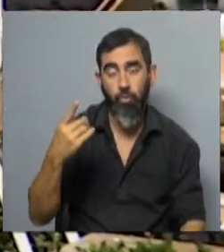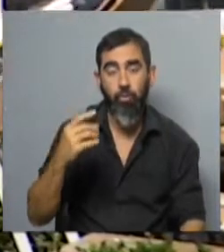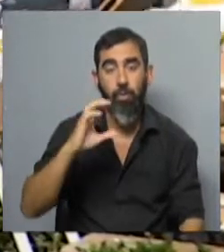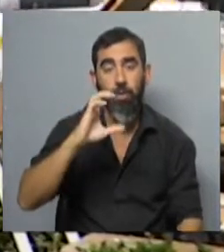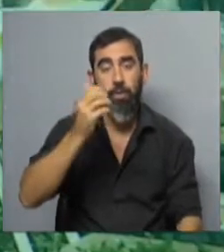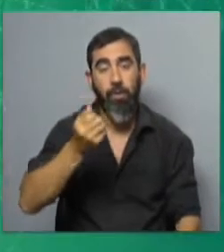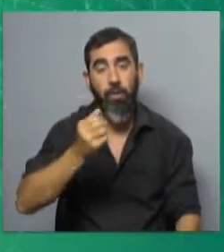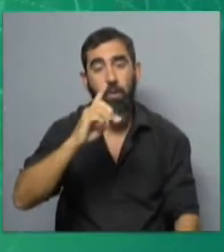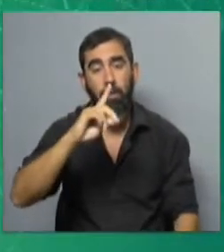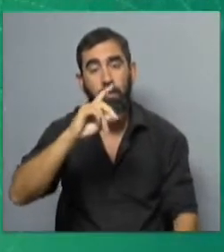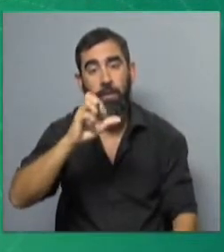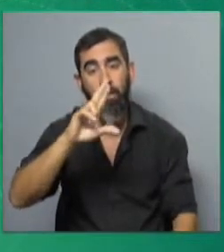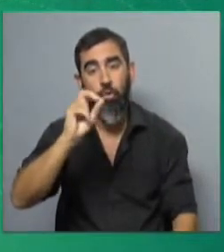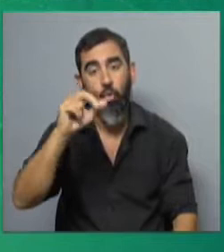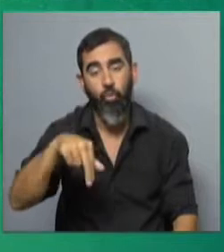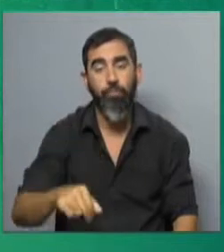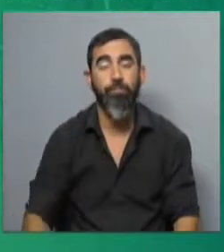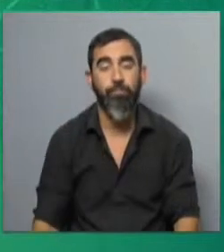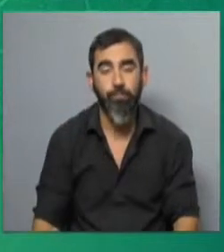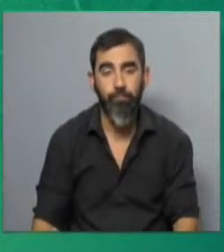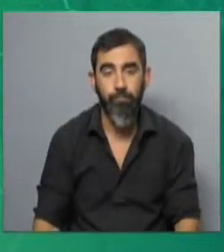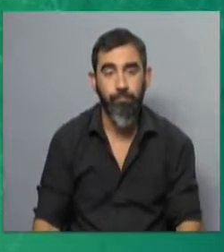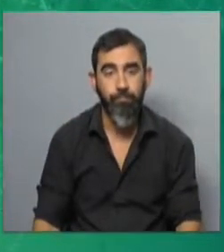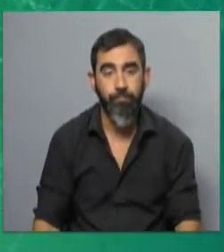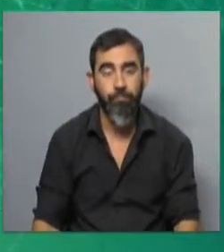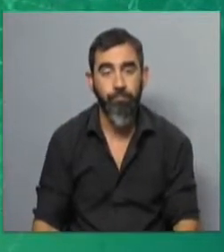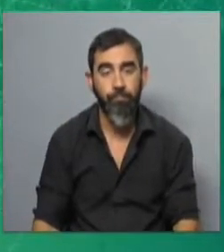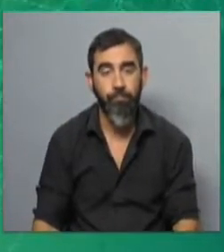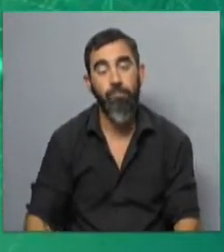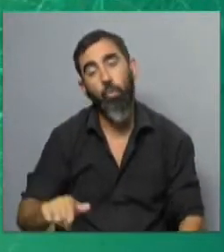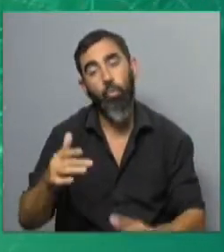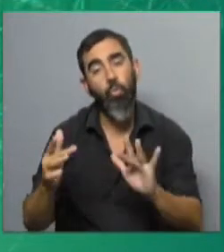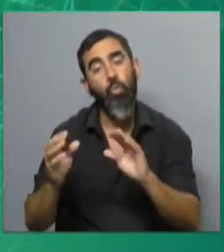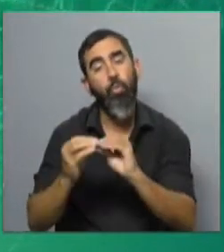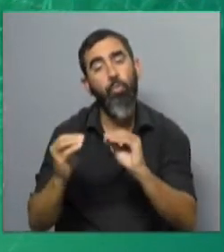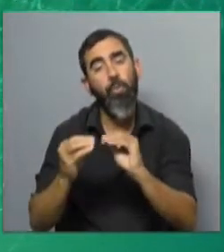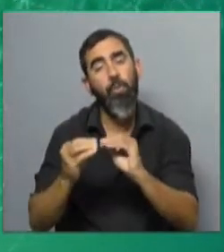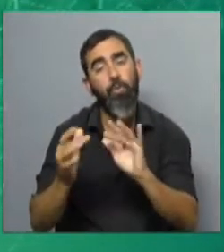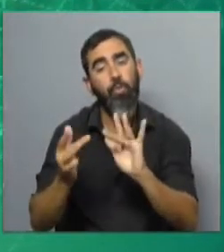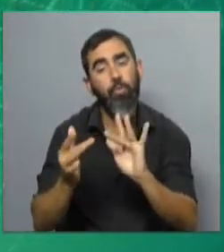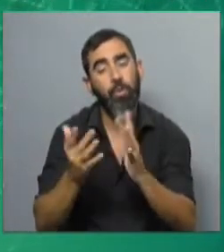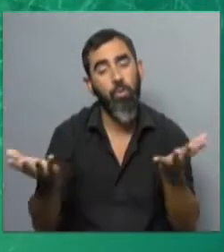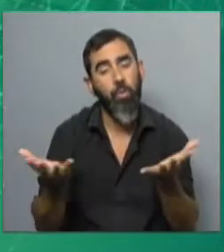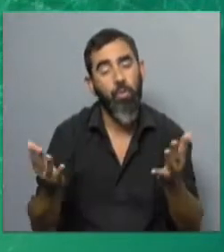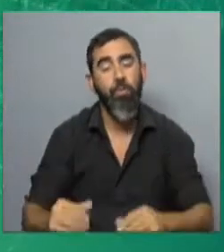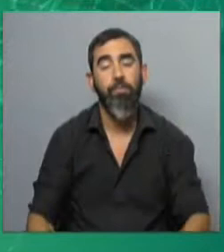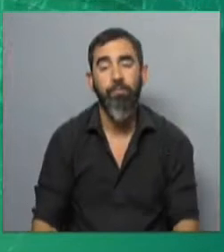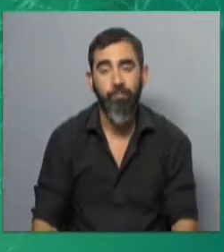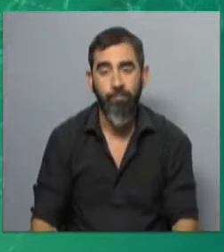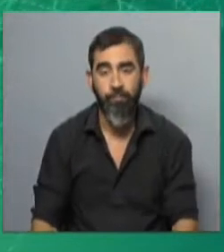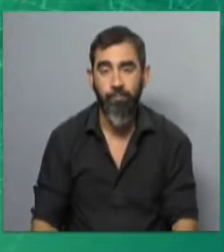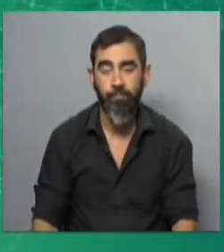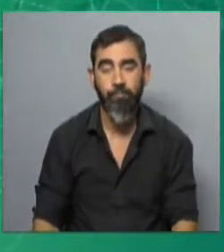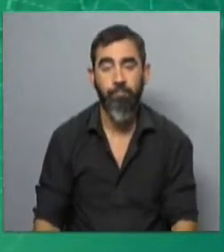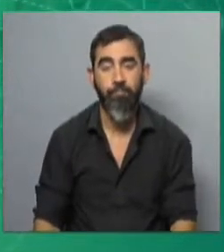Gabriel Calderón. Gracias, Mauricio. Venimos cuando tú lo decidas y el otro móvil está a cargo de Eduardo Delgado. Buen mediodía.